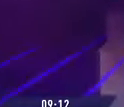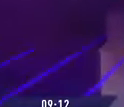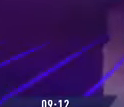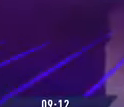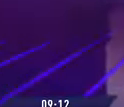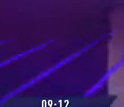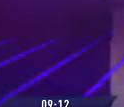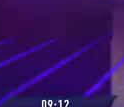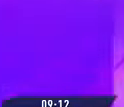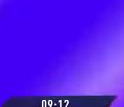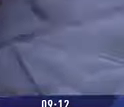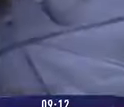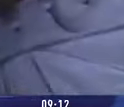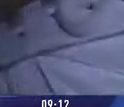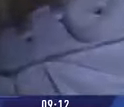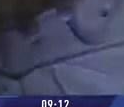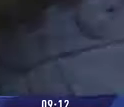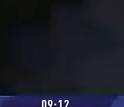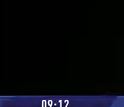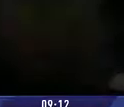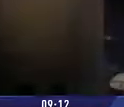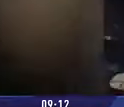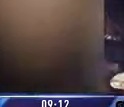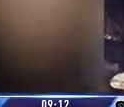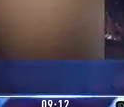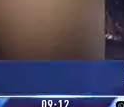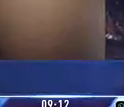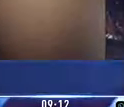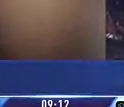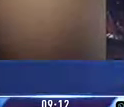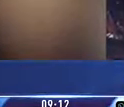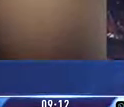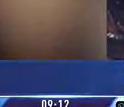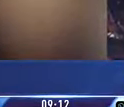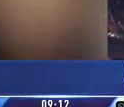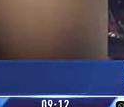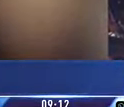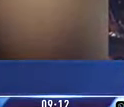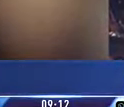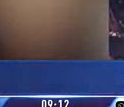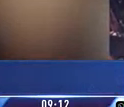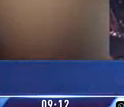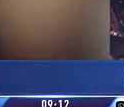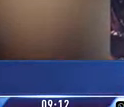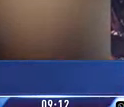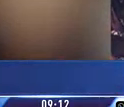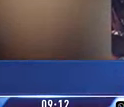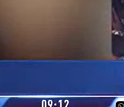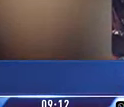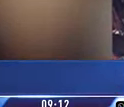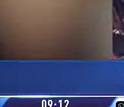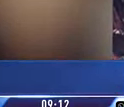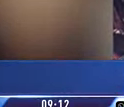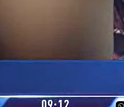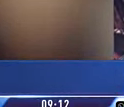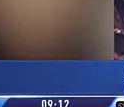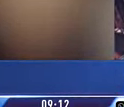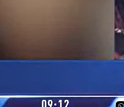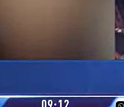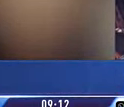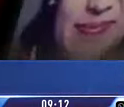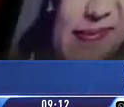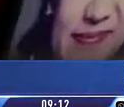Vamos a retornar en este, el primer noticiero de la comunidad. Y este jueves 15 de septiembre, el ecuatoriano Nelson Serrano cumple